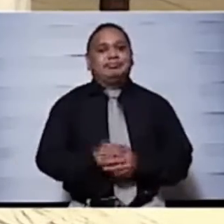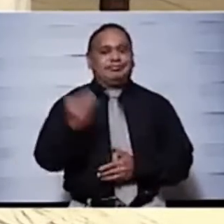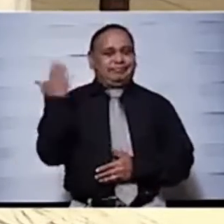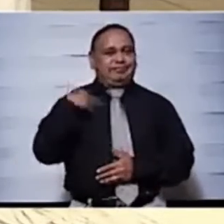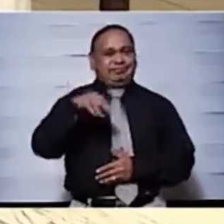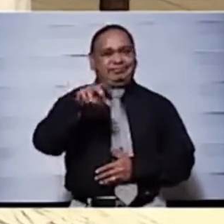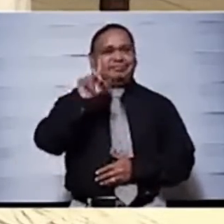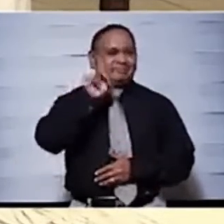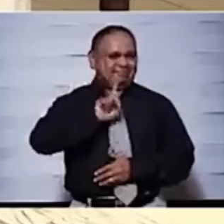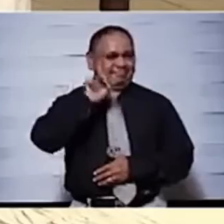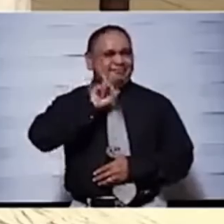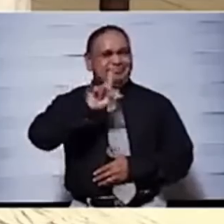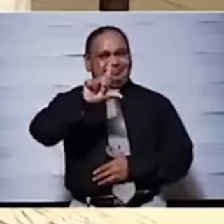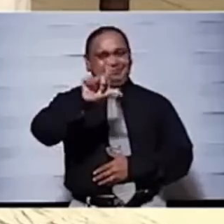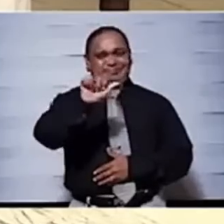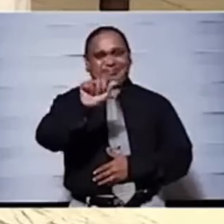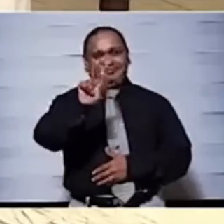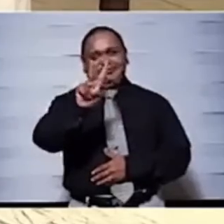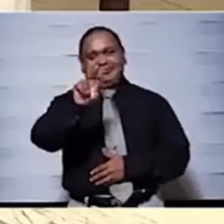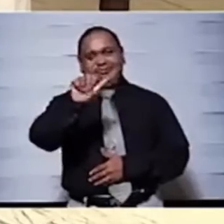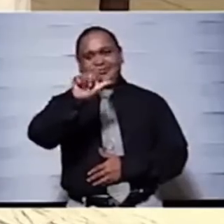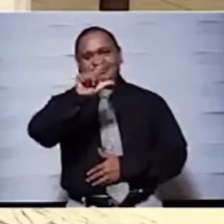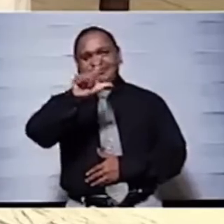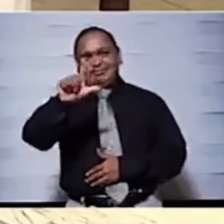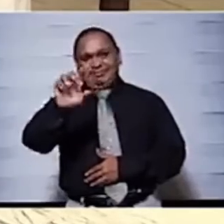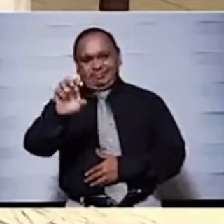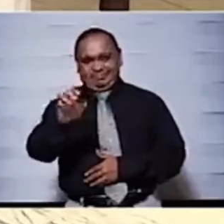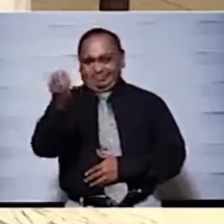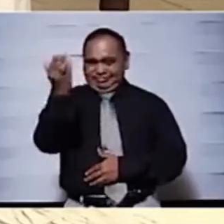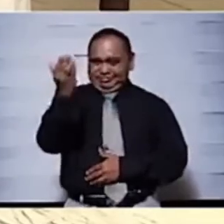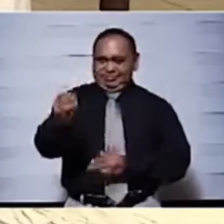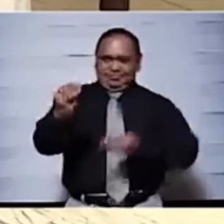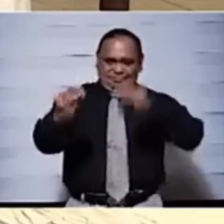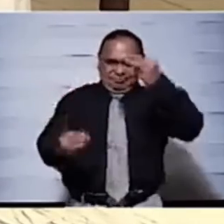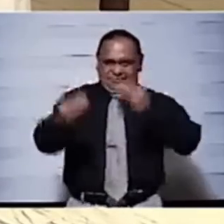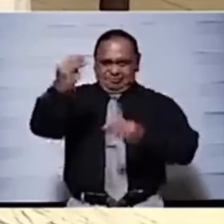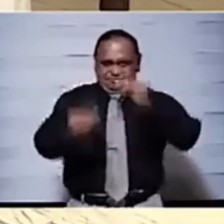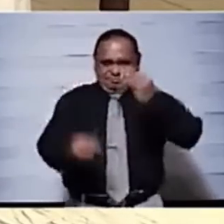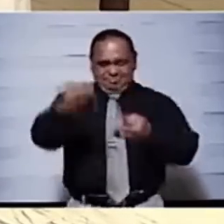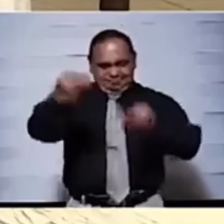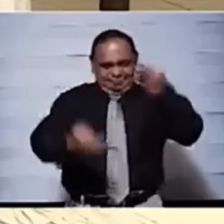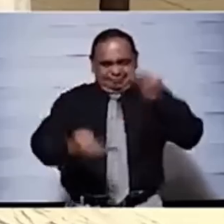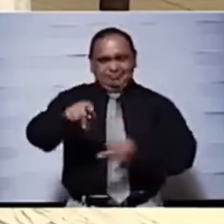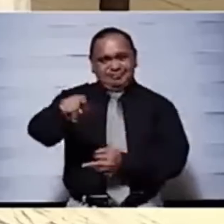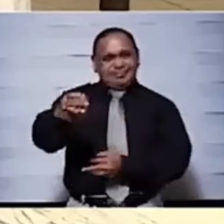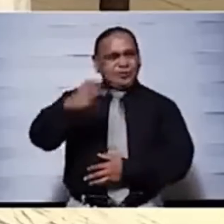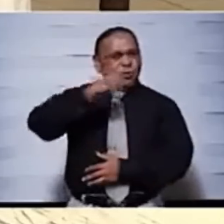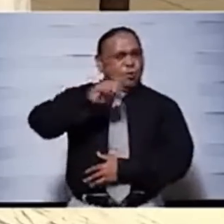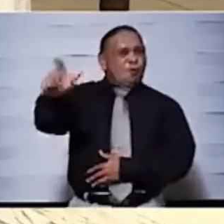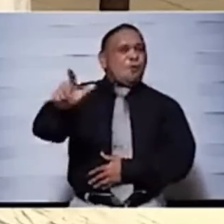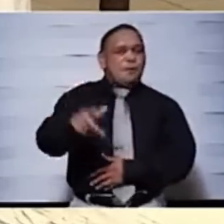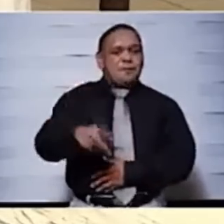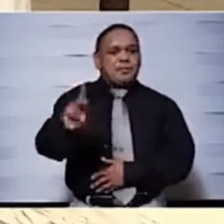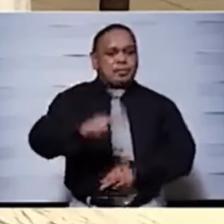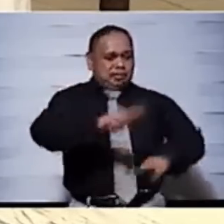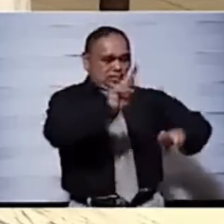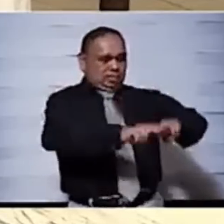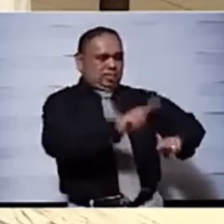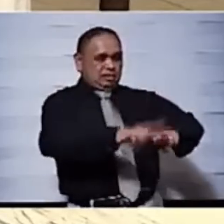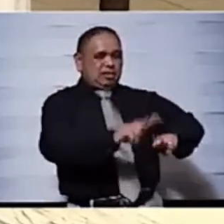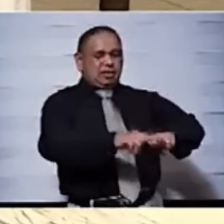Urbina, la famosa magistrada, la famosa jurista campechana, cuando se quejaba que le daban la silla pero no el